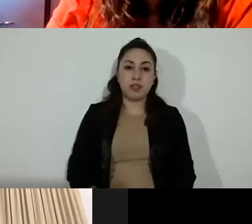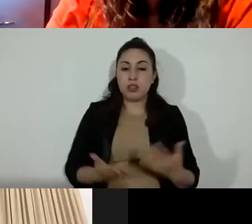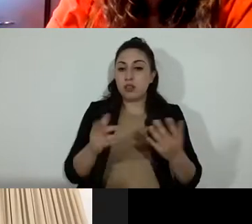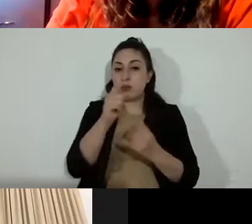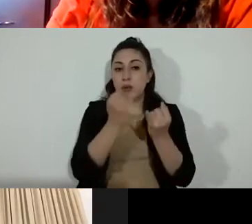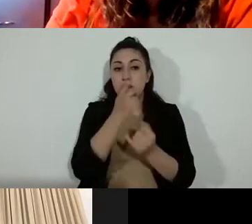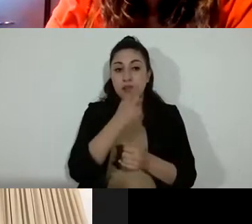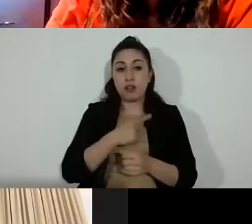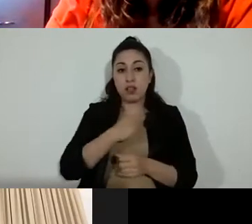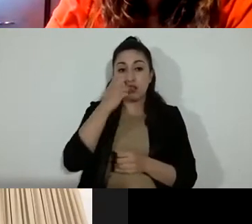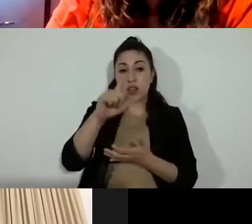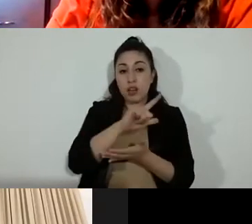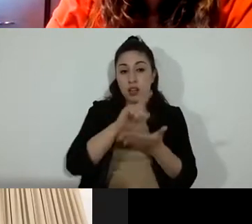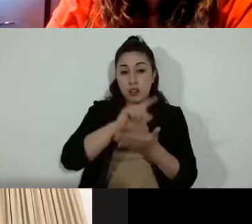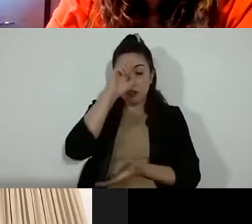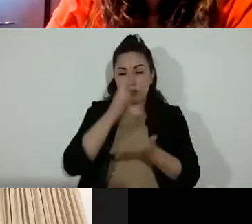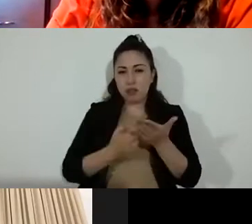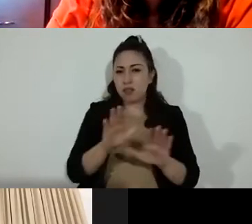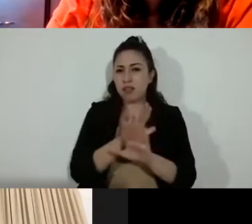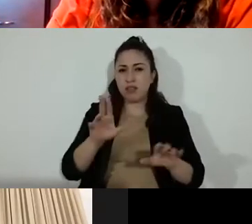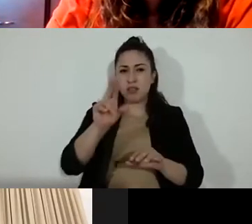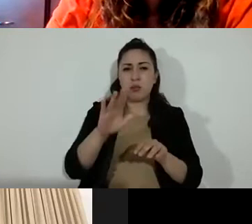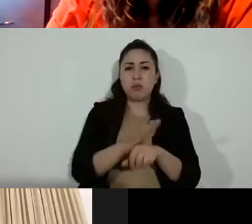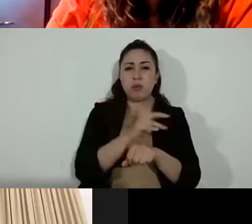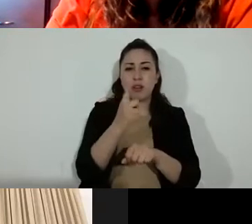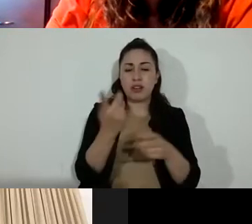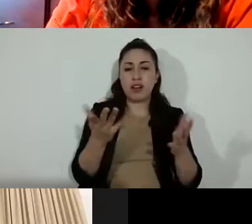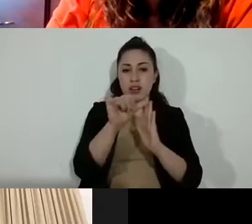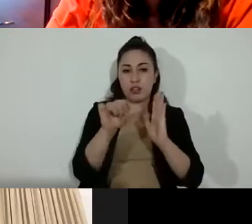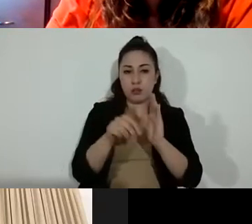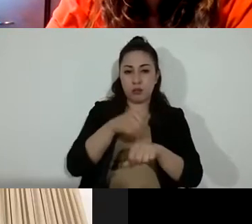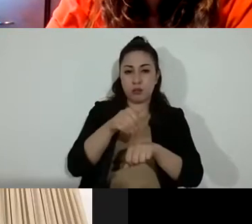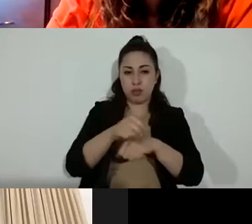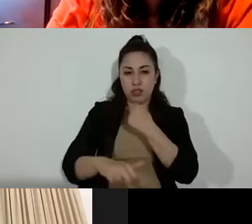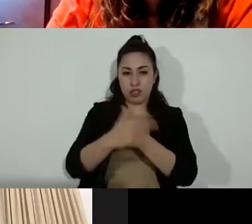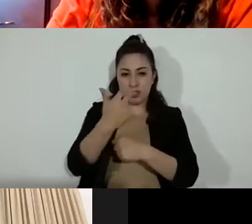porque fíjense ustedes, el artículo 13 en su fracción